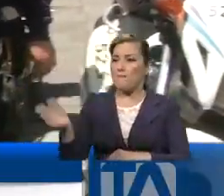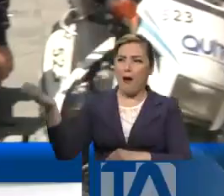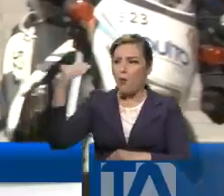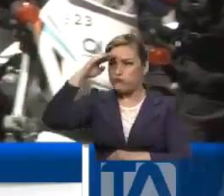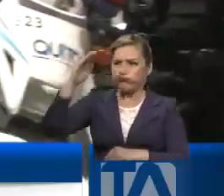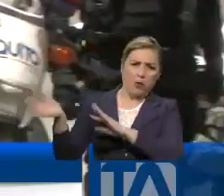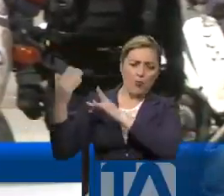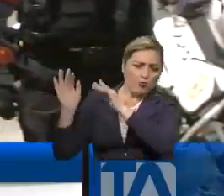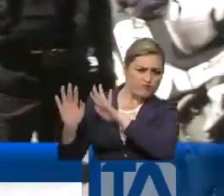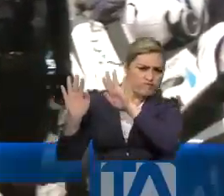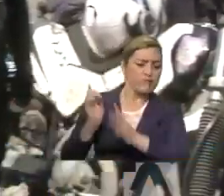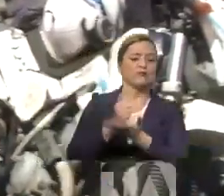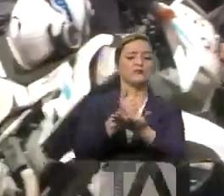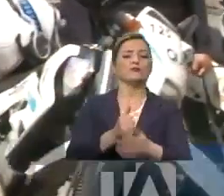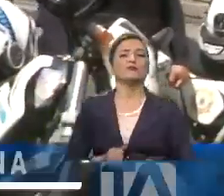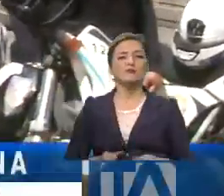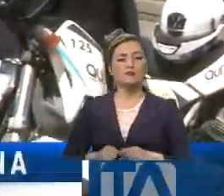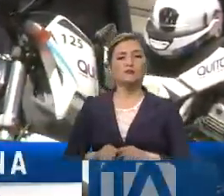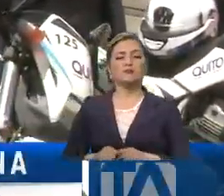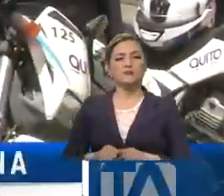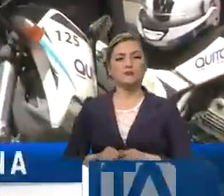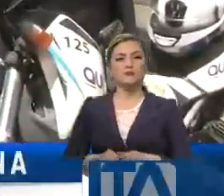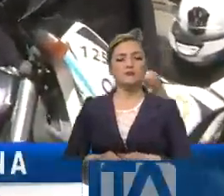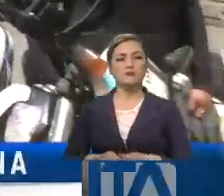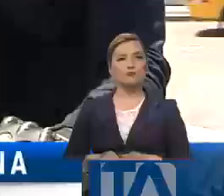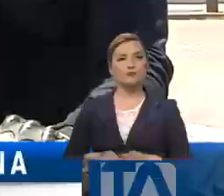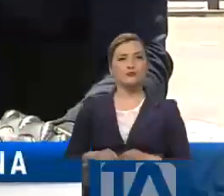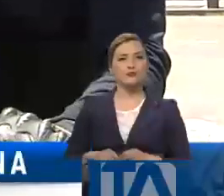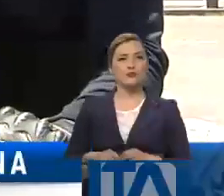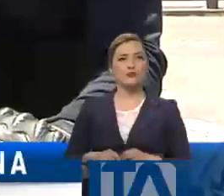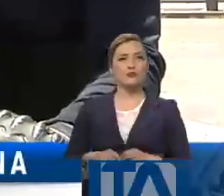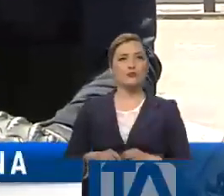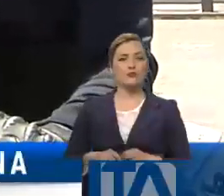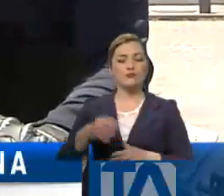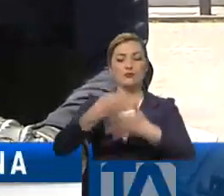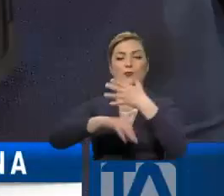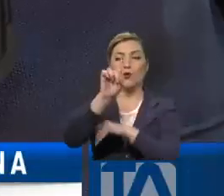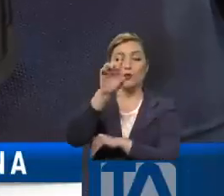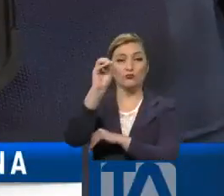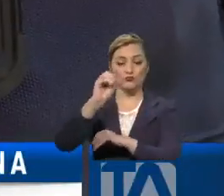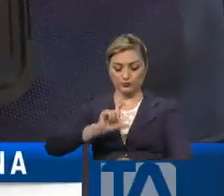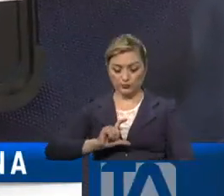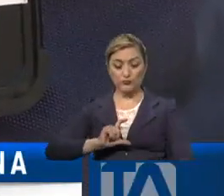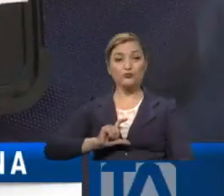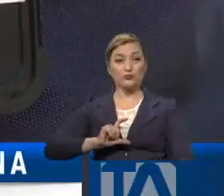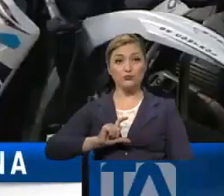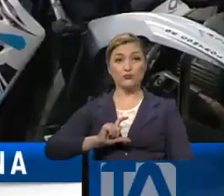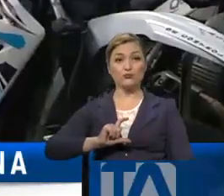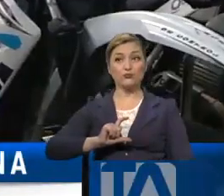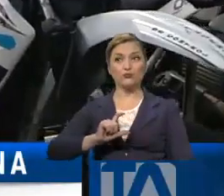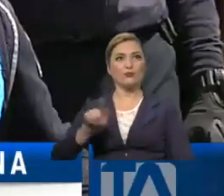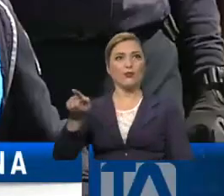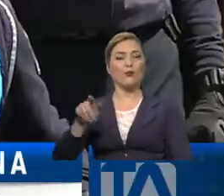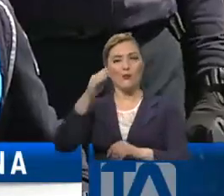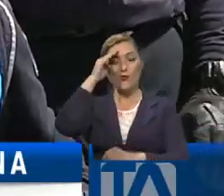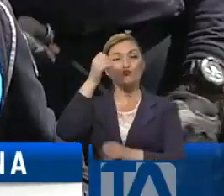la cámara, observe, escuche lo que está sucediendo y pueda despachar recursos adicionales. Fueron un total de 100 dispositivos que se entregaron a los